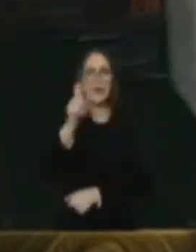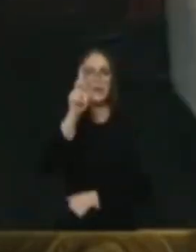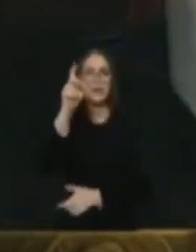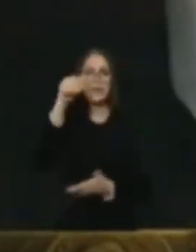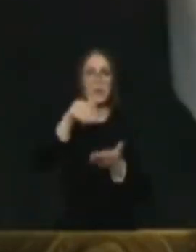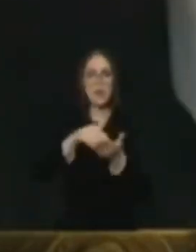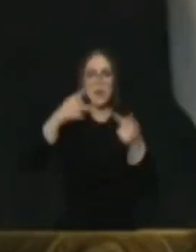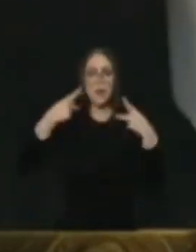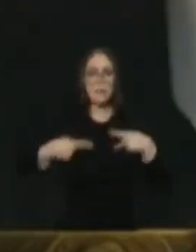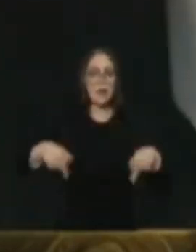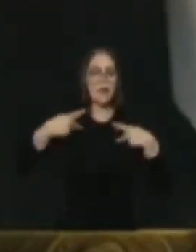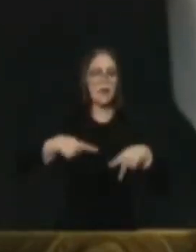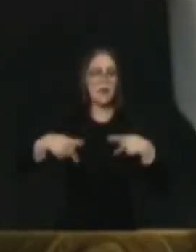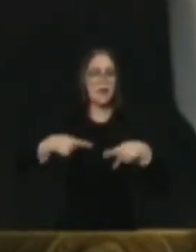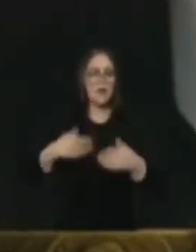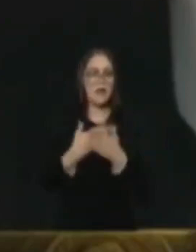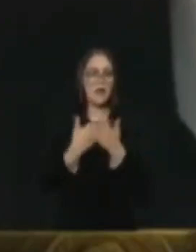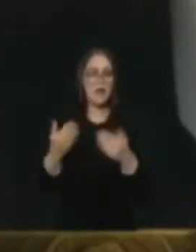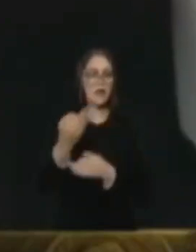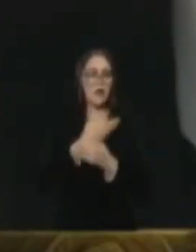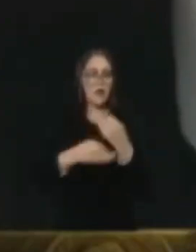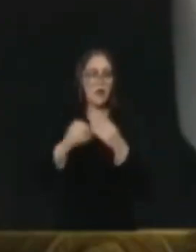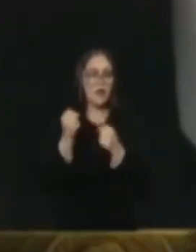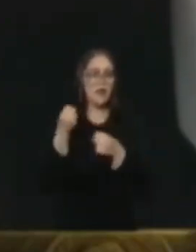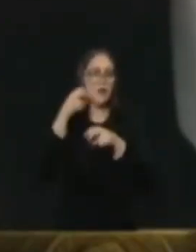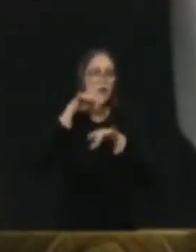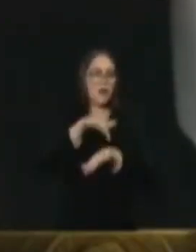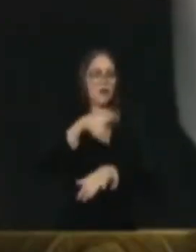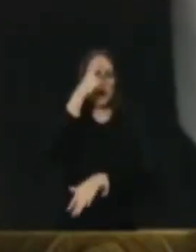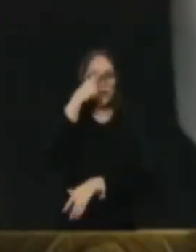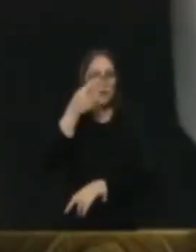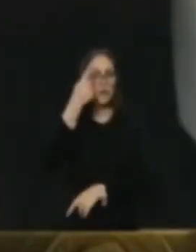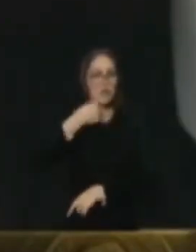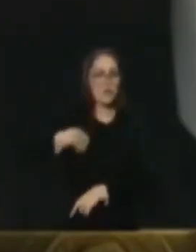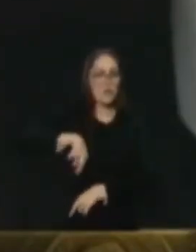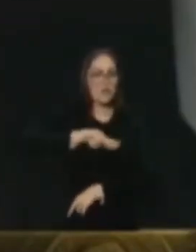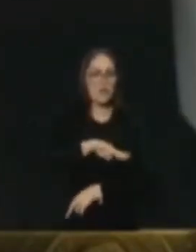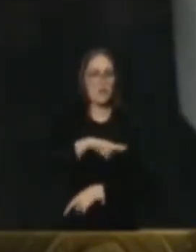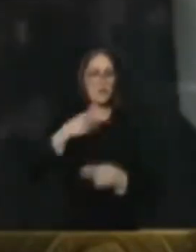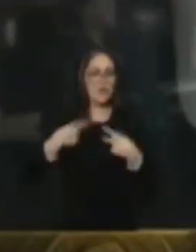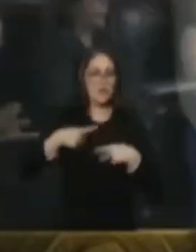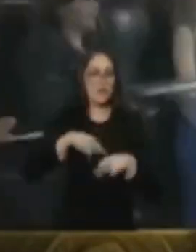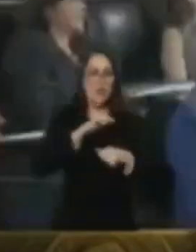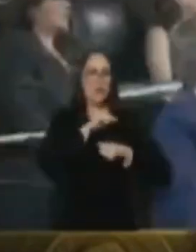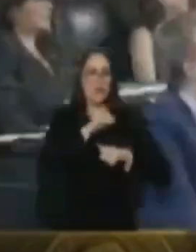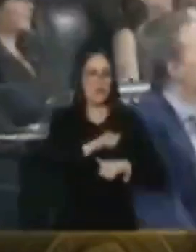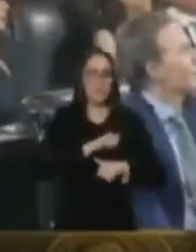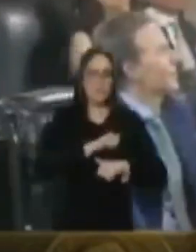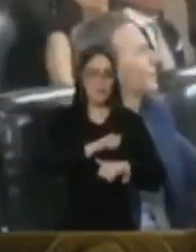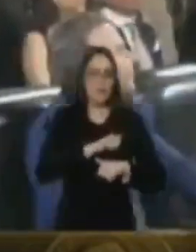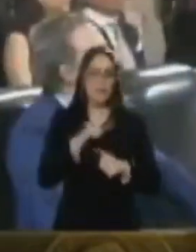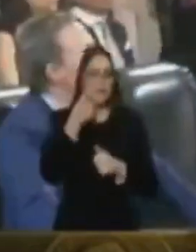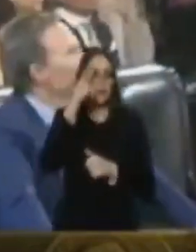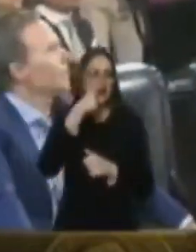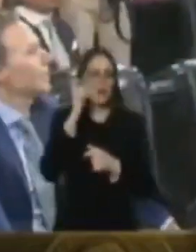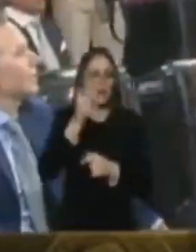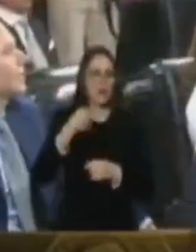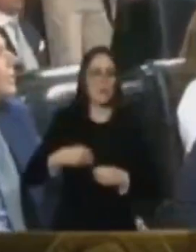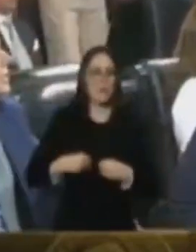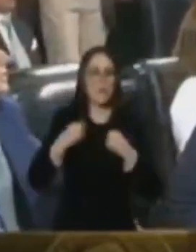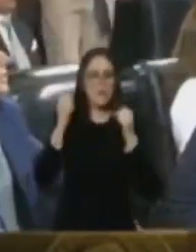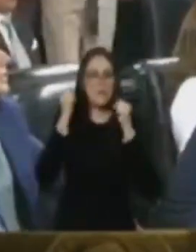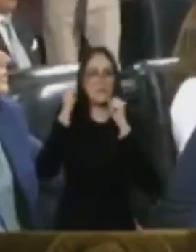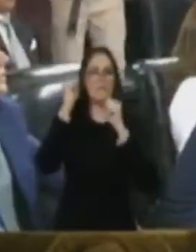elementos que confiamos en nuestras autoridades. ¡Que viva don